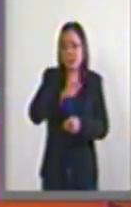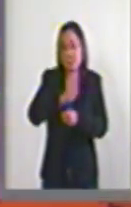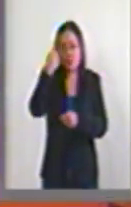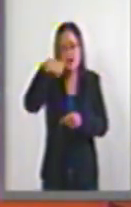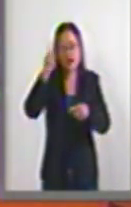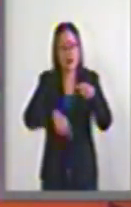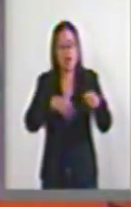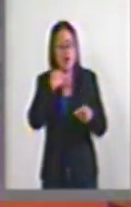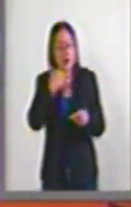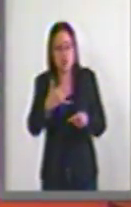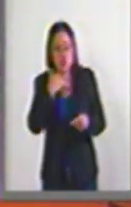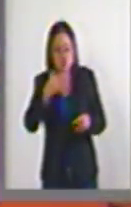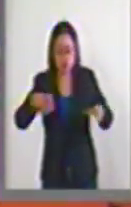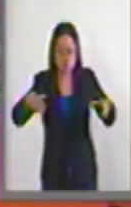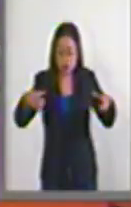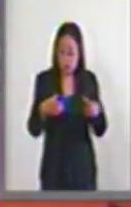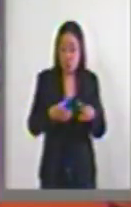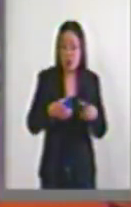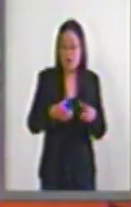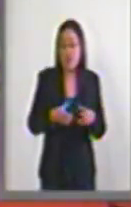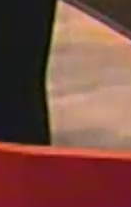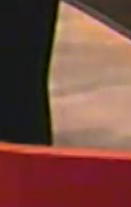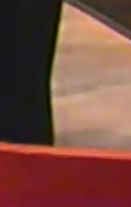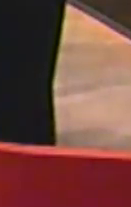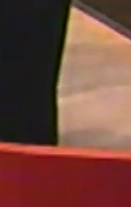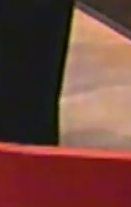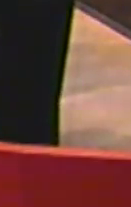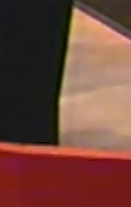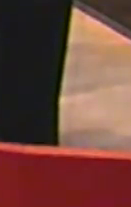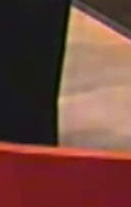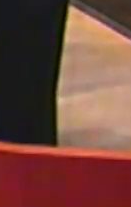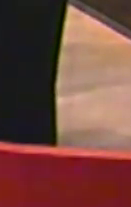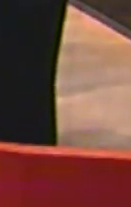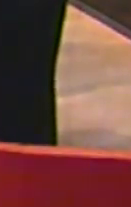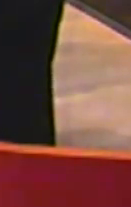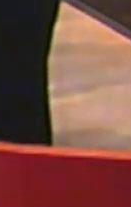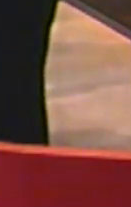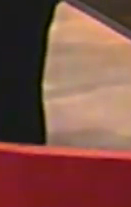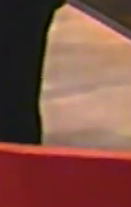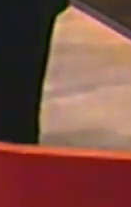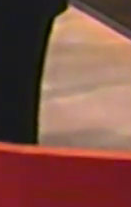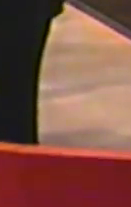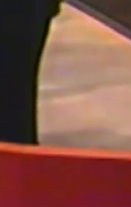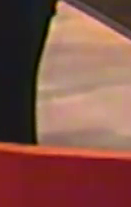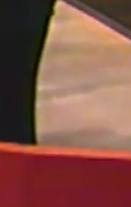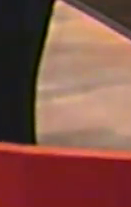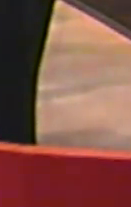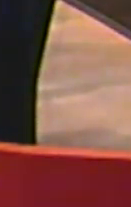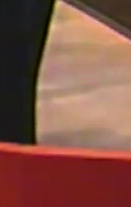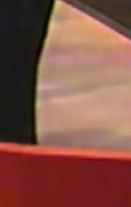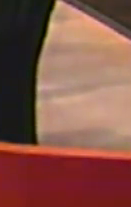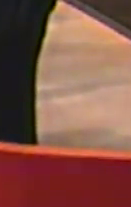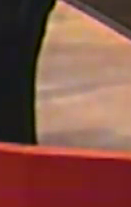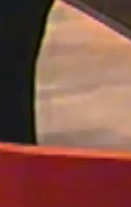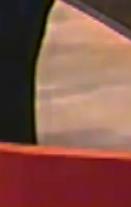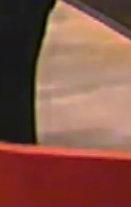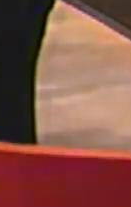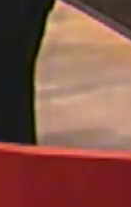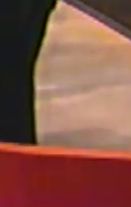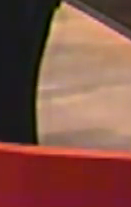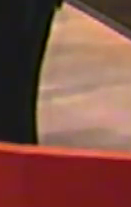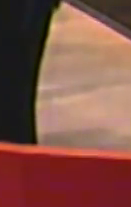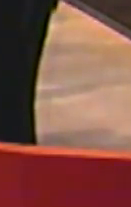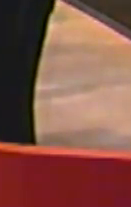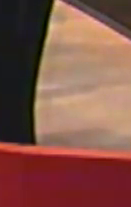delitos relacionados con hechos de corrupción tenga la certeza de que durará en su encargo los 4